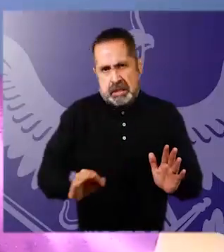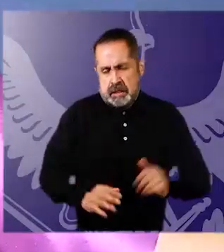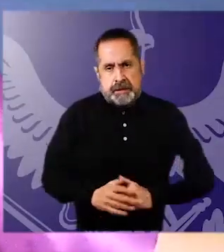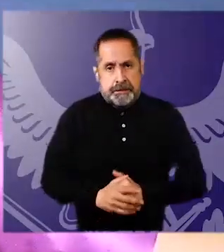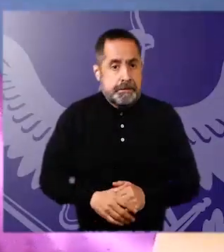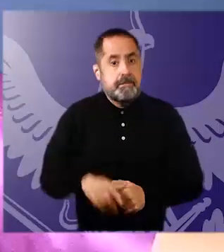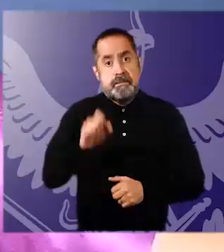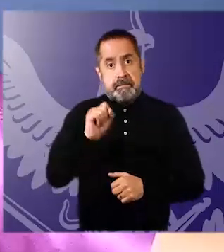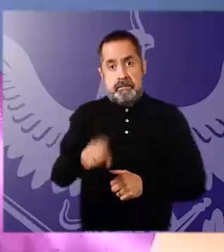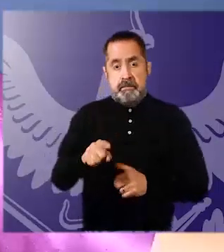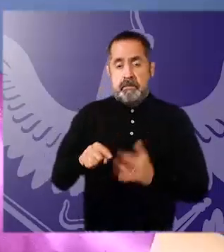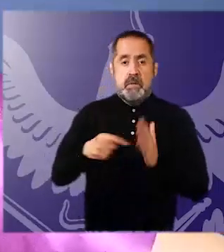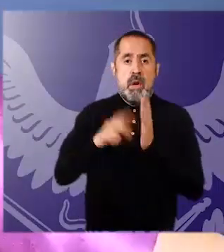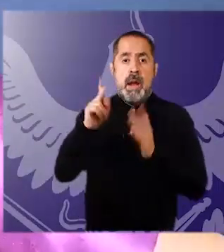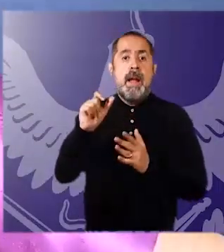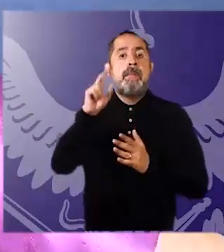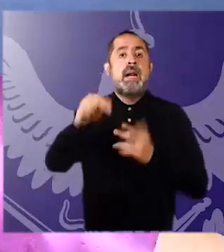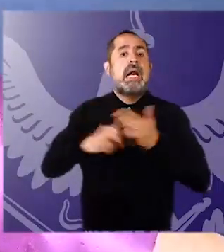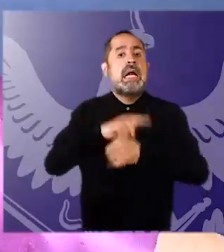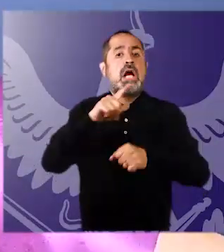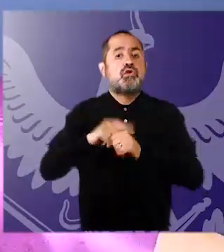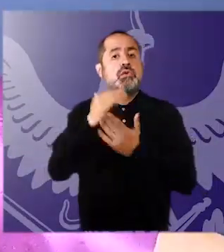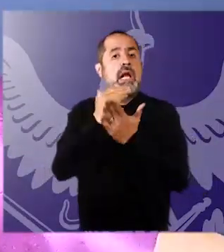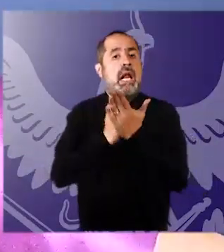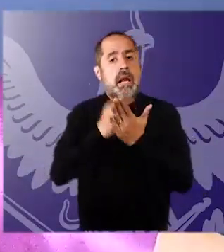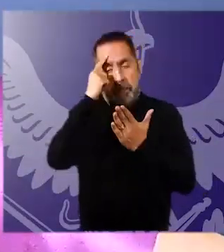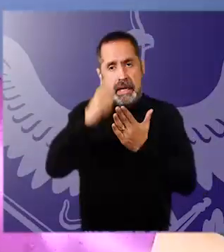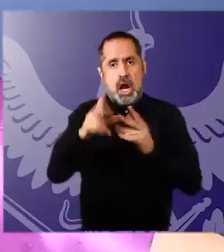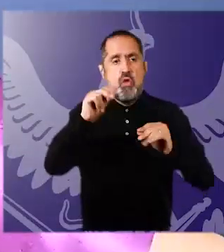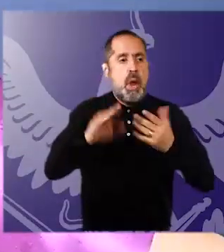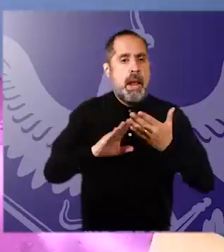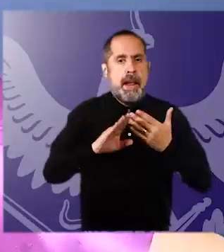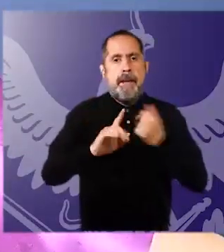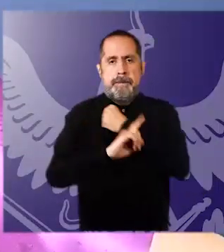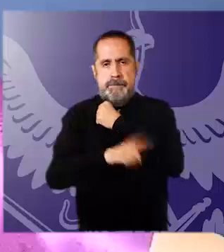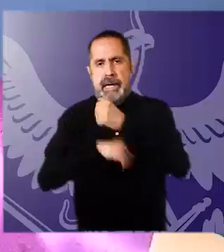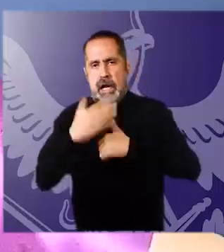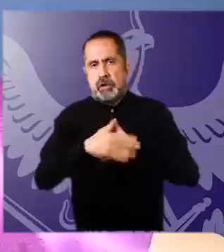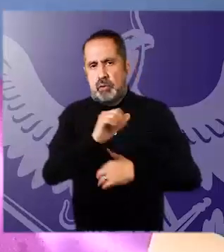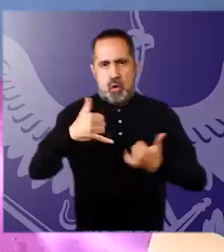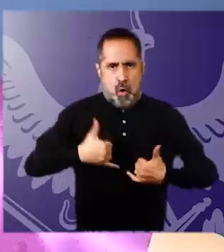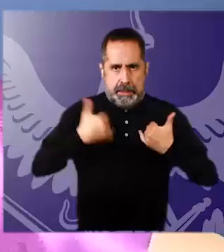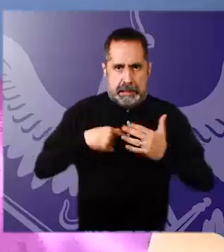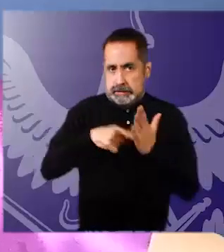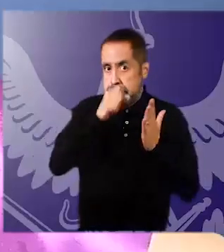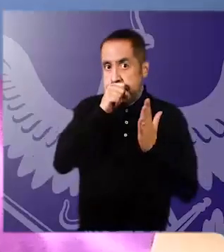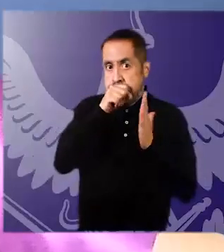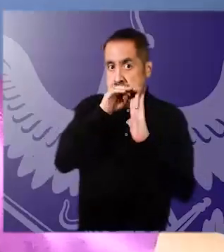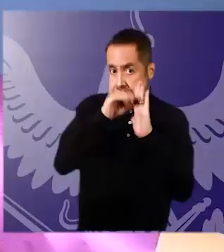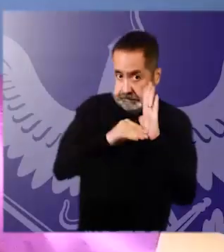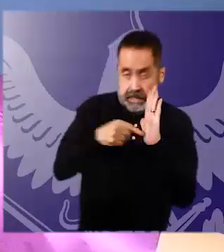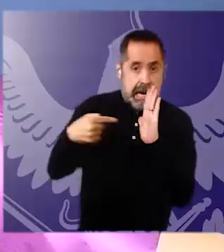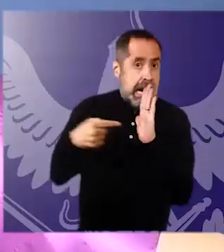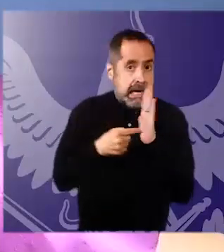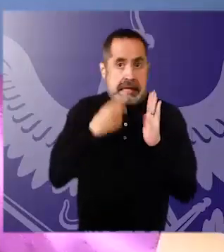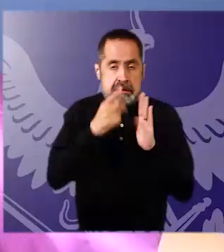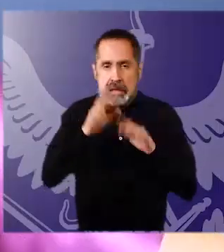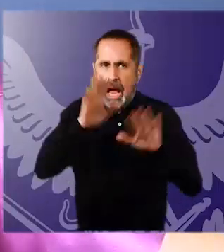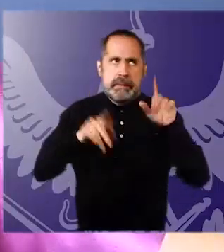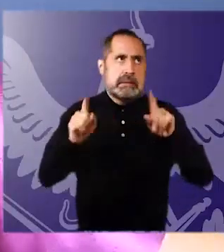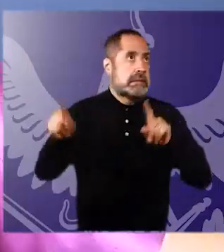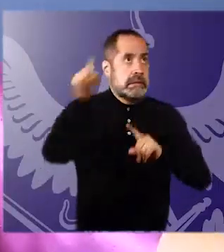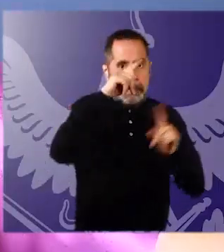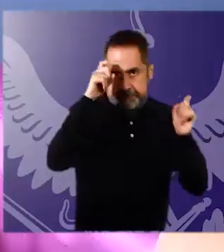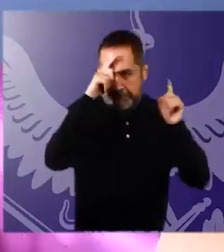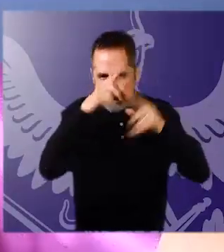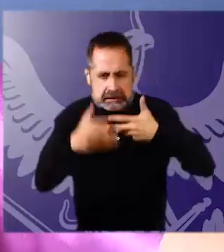muy importante y se enmarca en la propia Estrategia Nacional de Prevención del Embarazo en Adolescentes, que